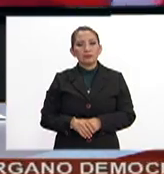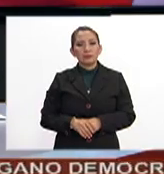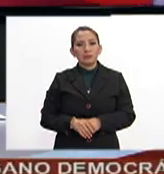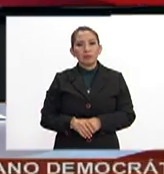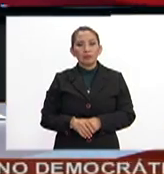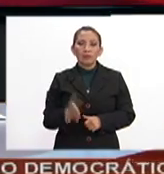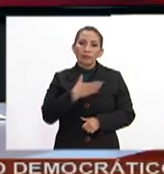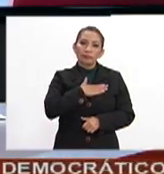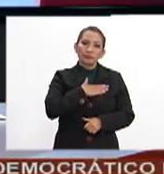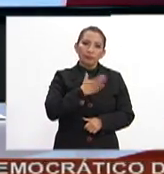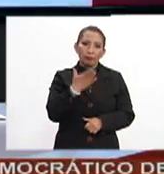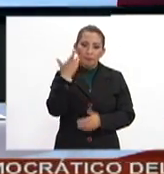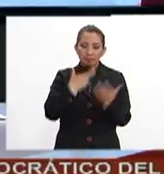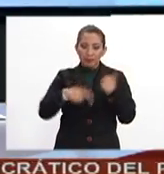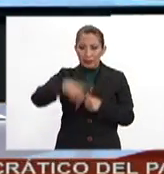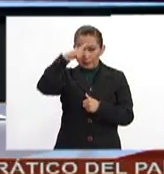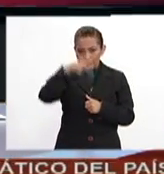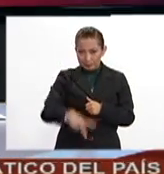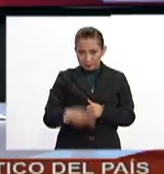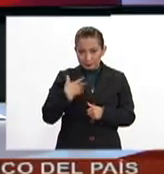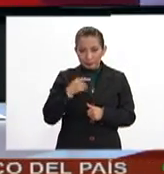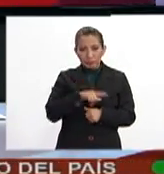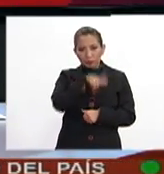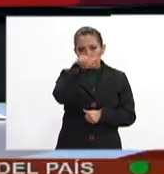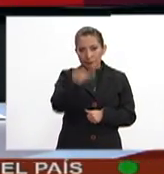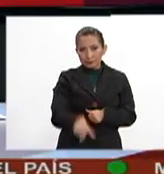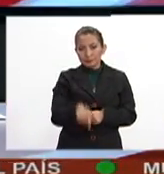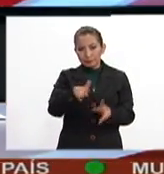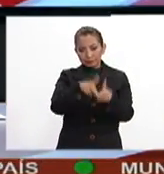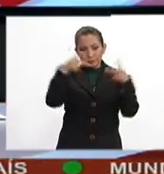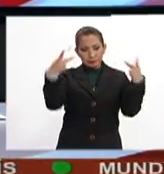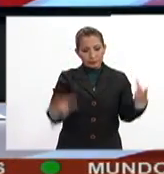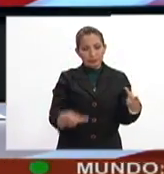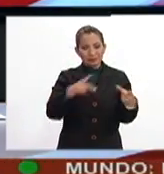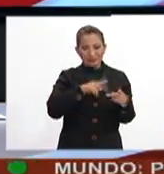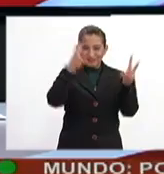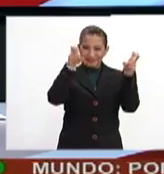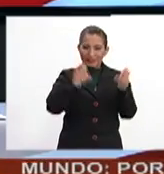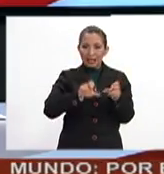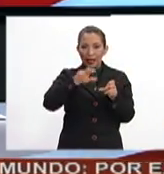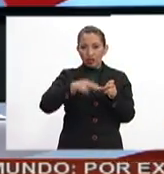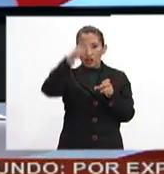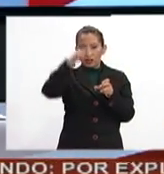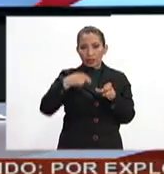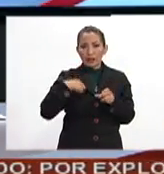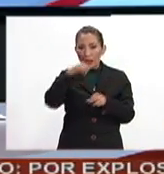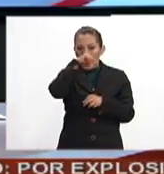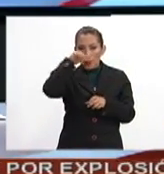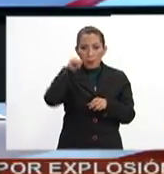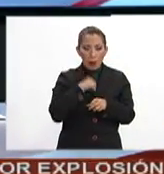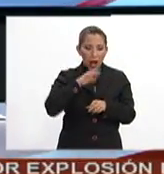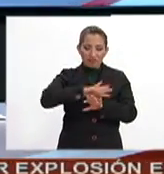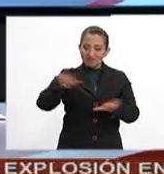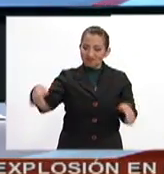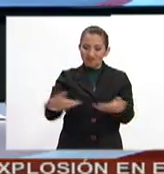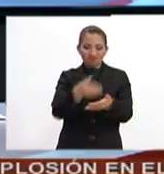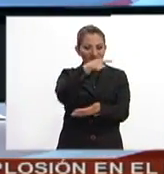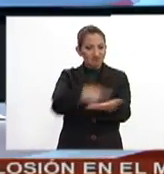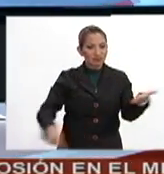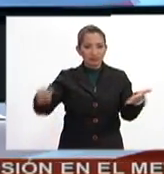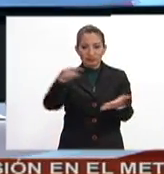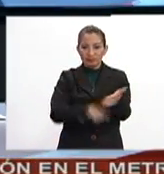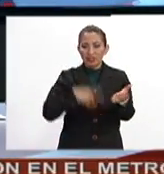Y bueno, pues de regreso a nuestro país, luego de que el periódico El Norte de Ciudad Juárez anunciara el cierre de su edición